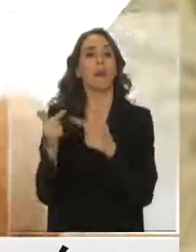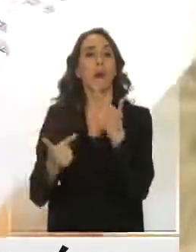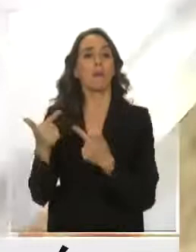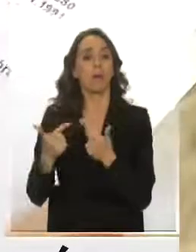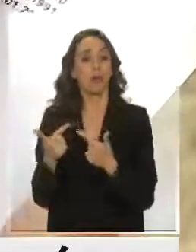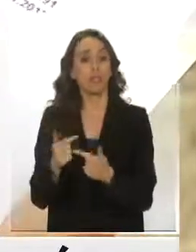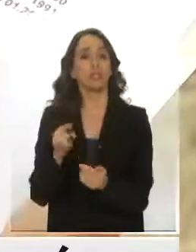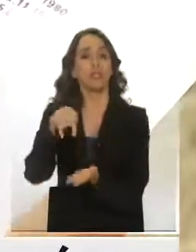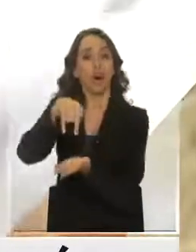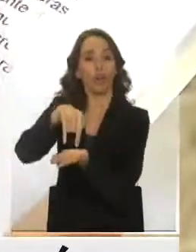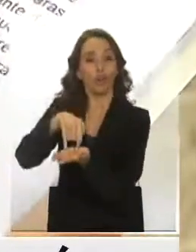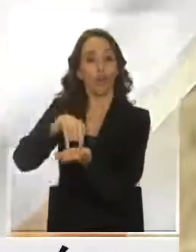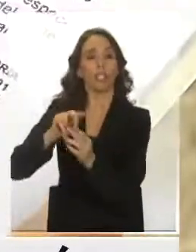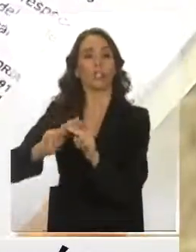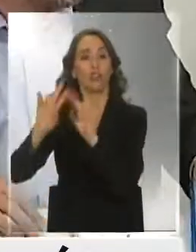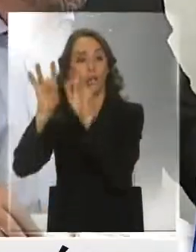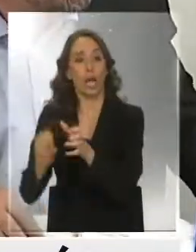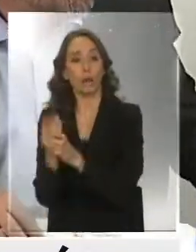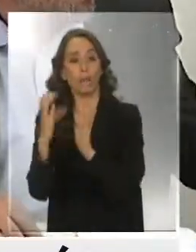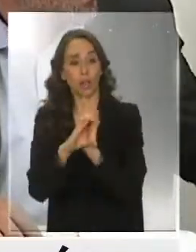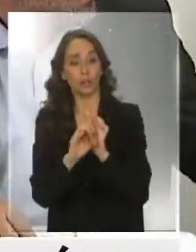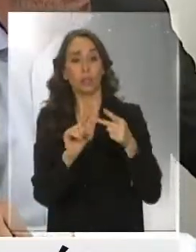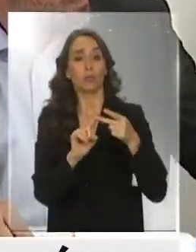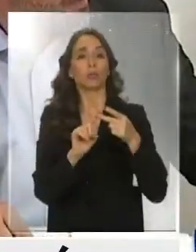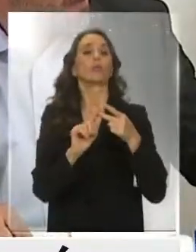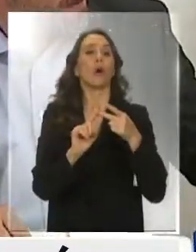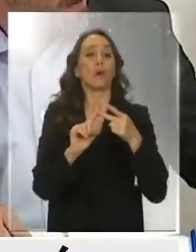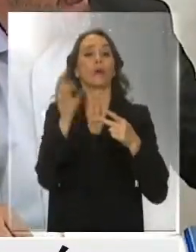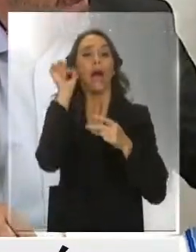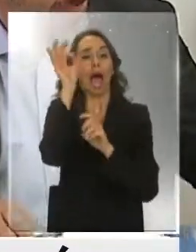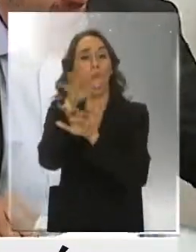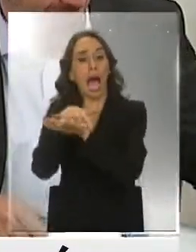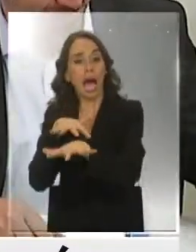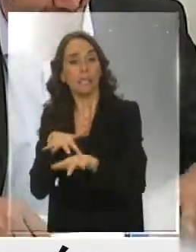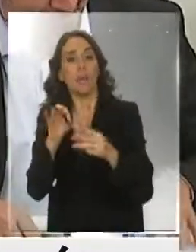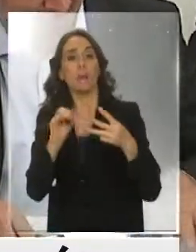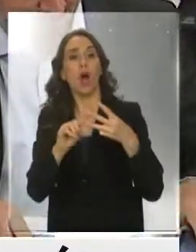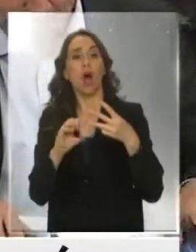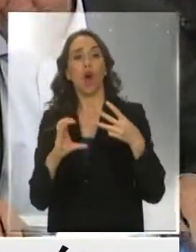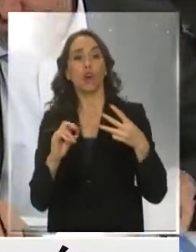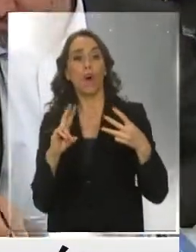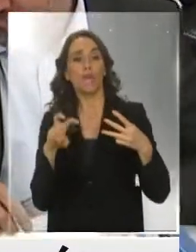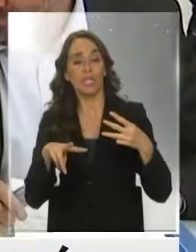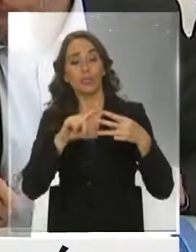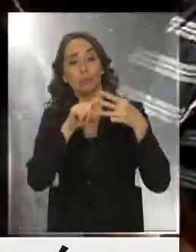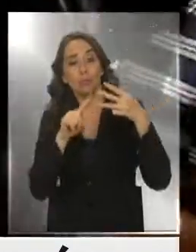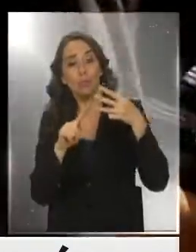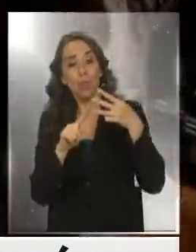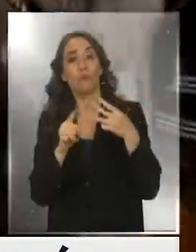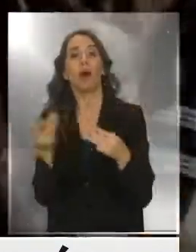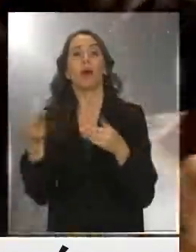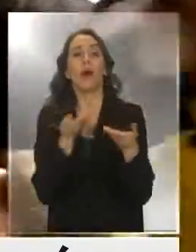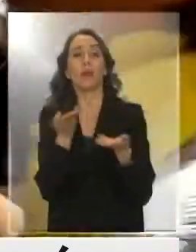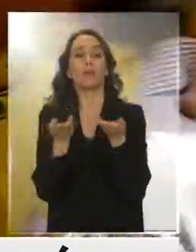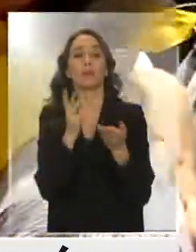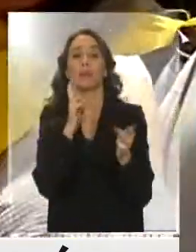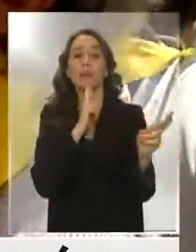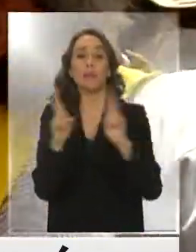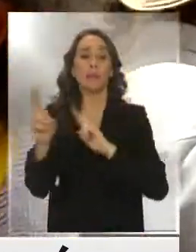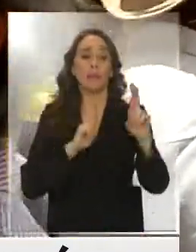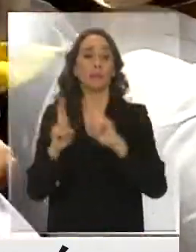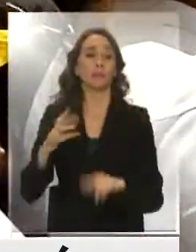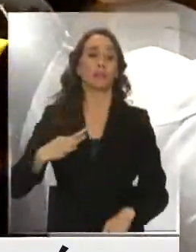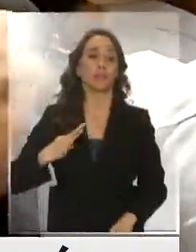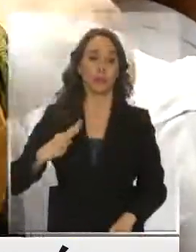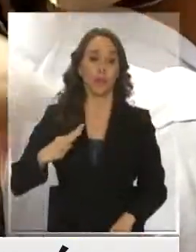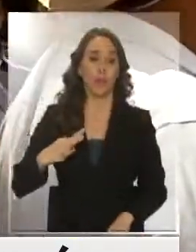Congreso Constituyente, Convención o Asamblea, opciones que son parte del debate para concretar las demandas de la ciudadanía. ¿Cuál será la